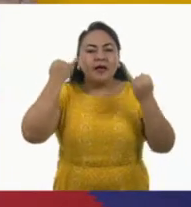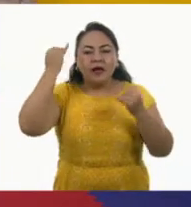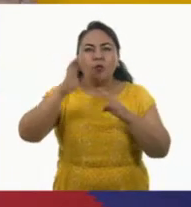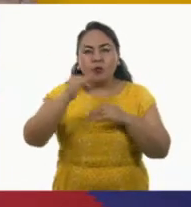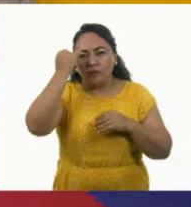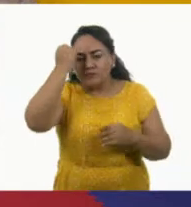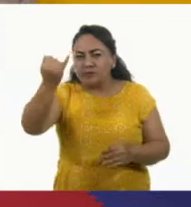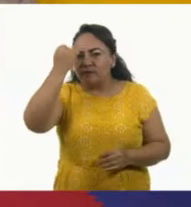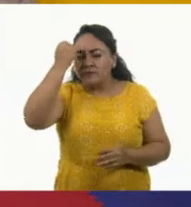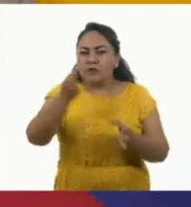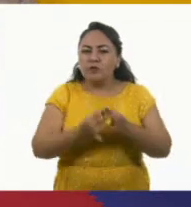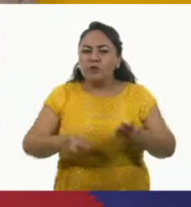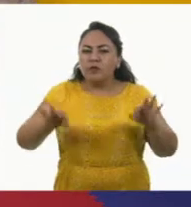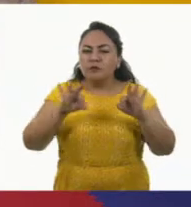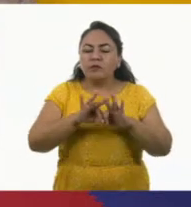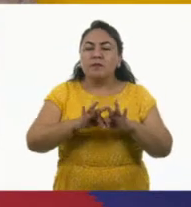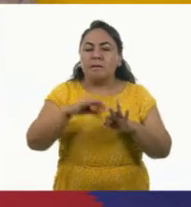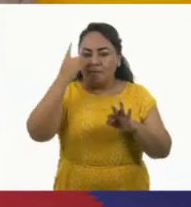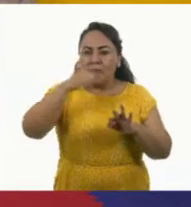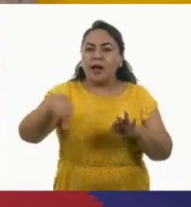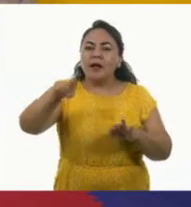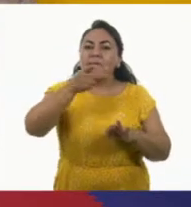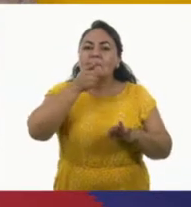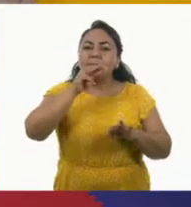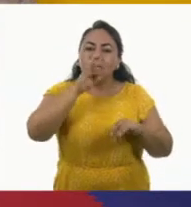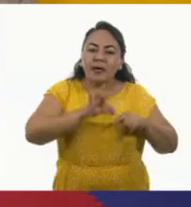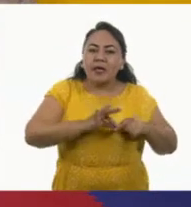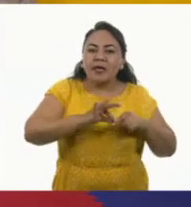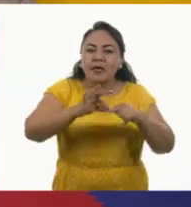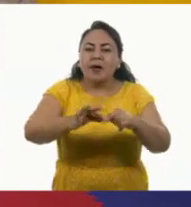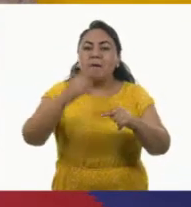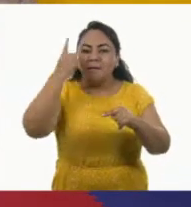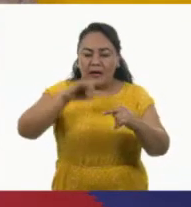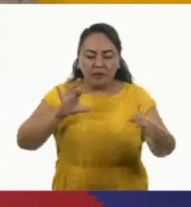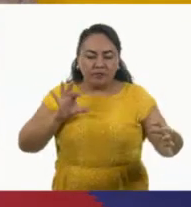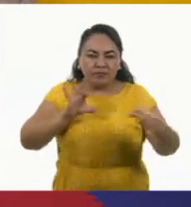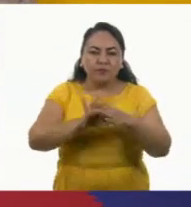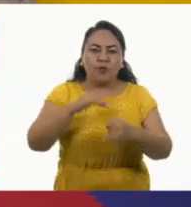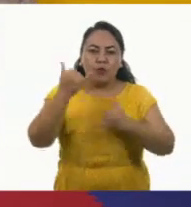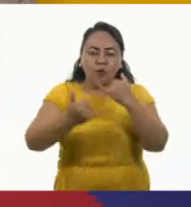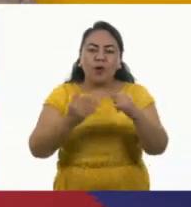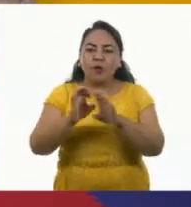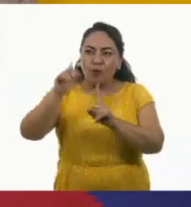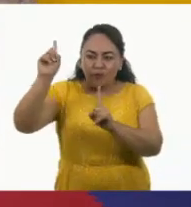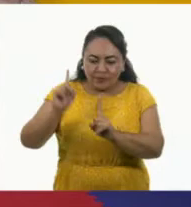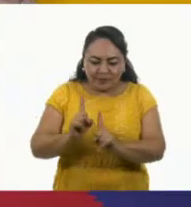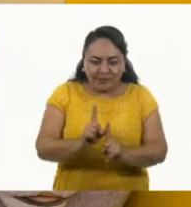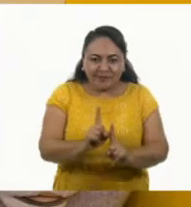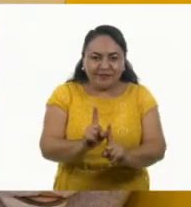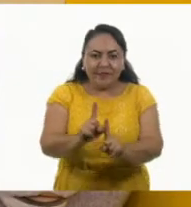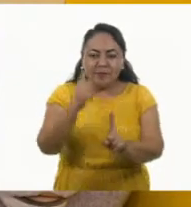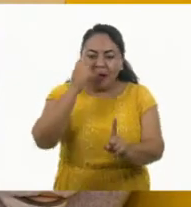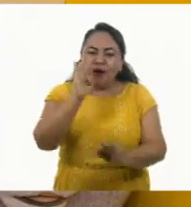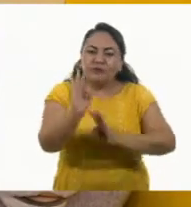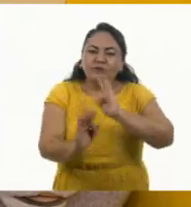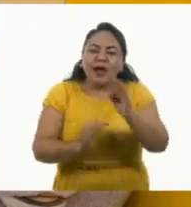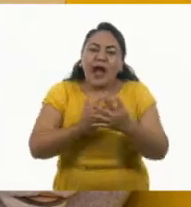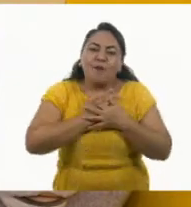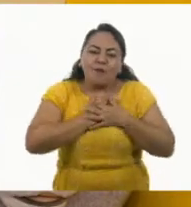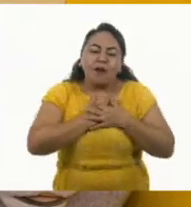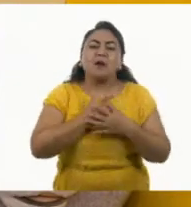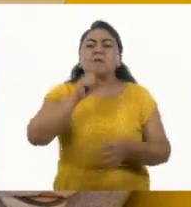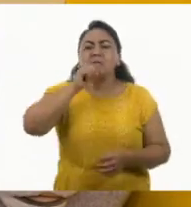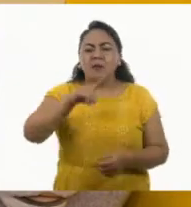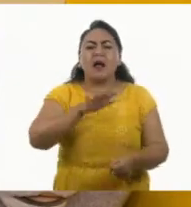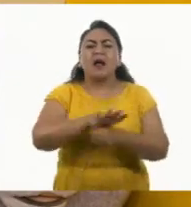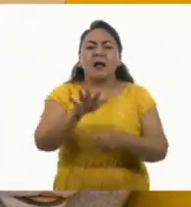muy importantes de la guía para padres, el arte y el juego, acompañantes para una crianza amorosa. También pueden